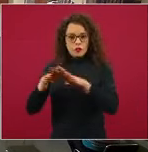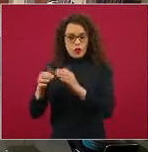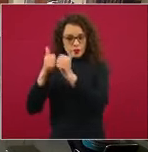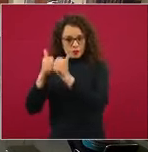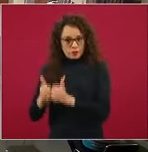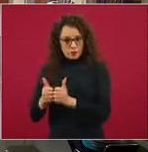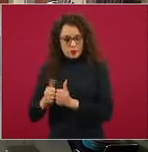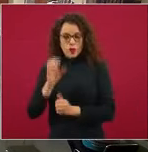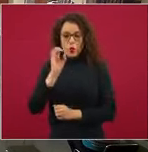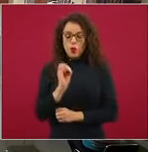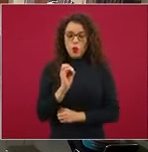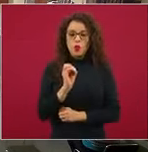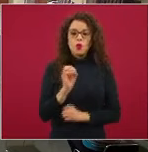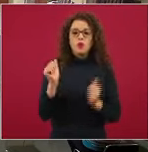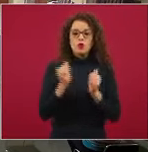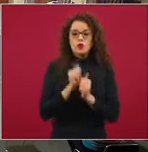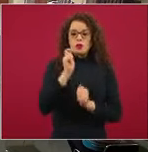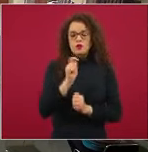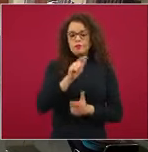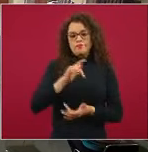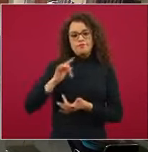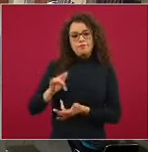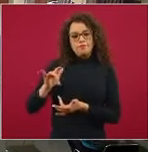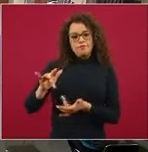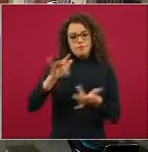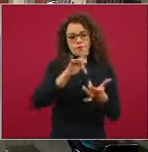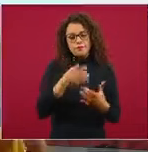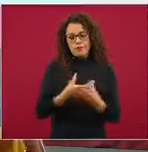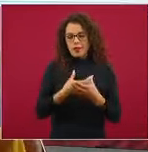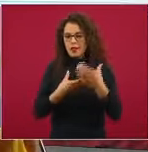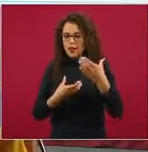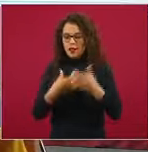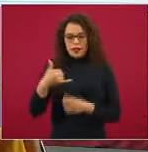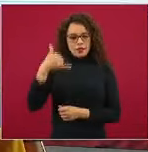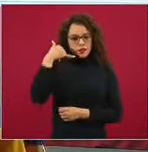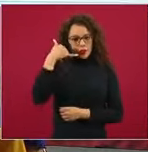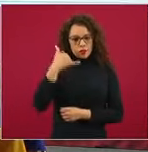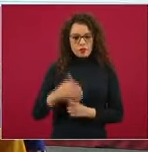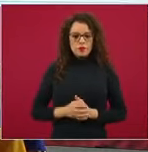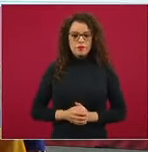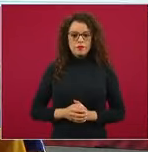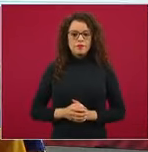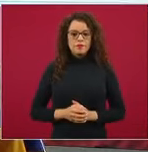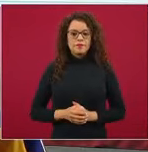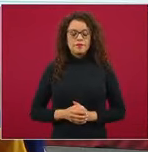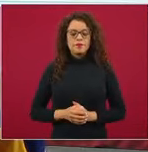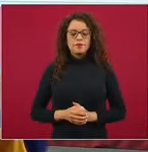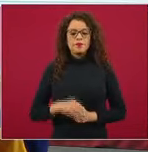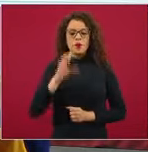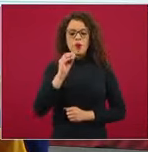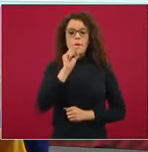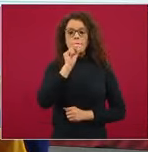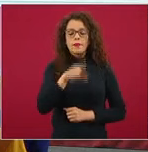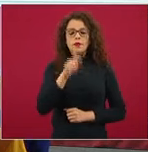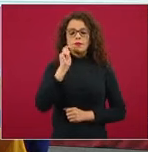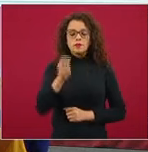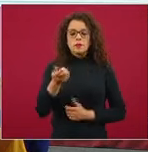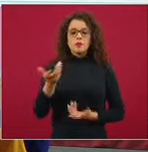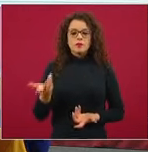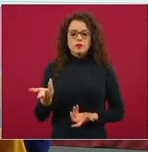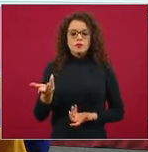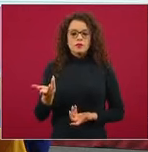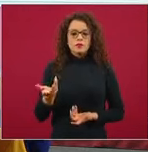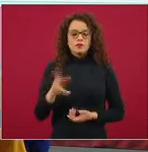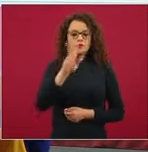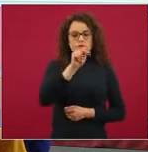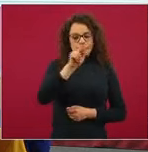sus medios electrónicos portátiles, ya sea por los diferentes medios de comunicación o también por las redes sociales a través de